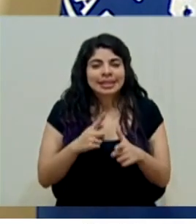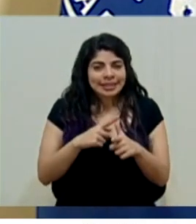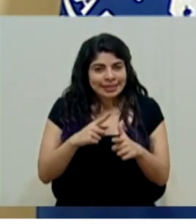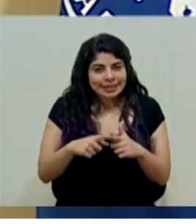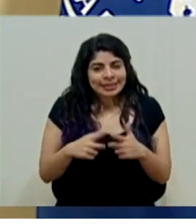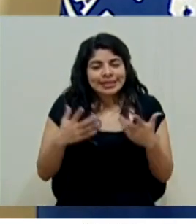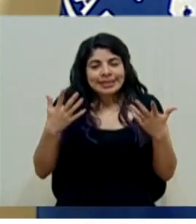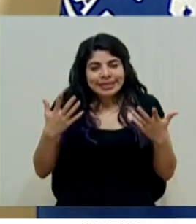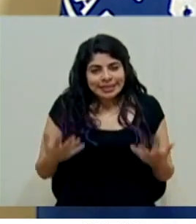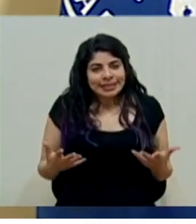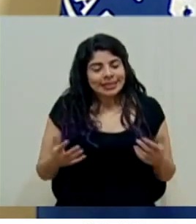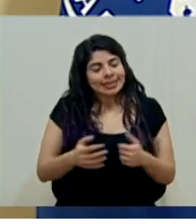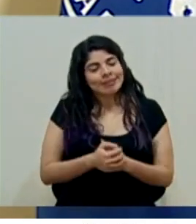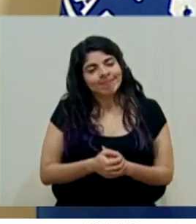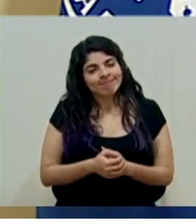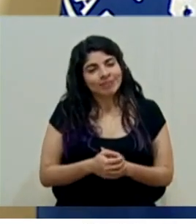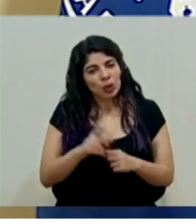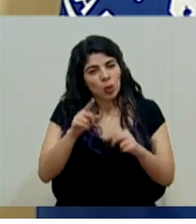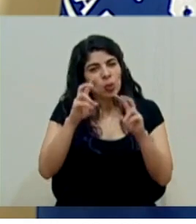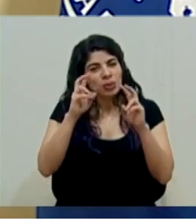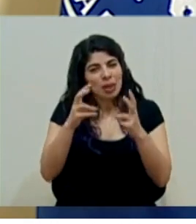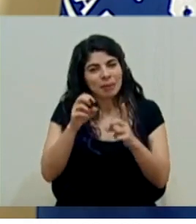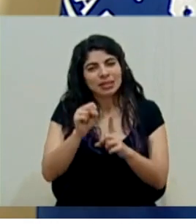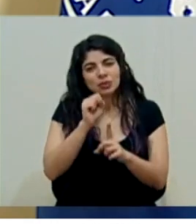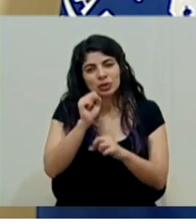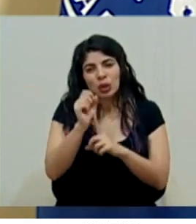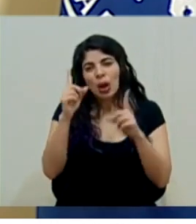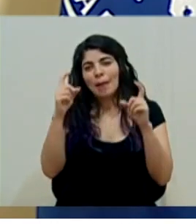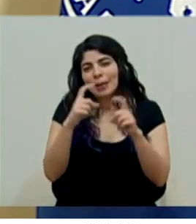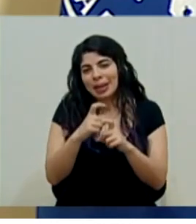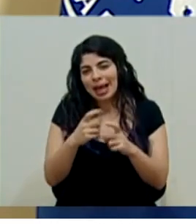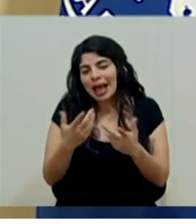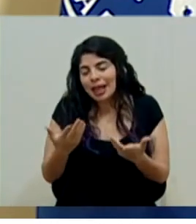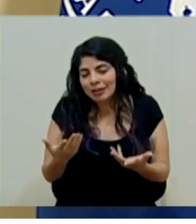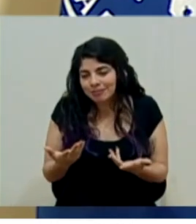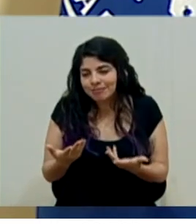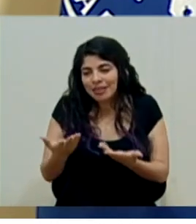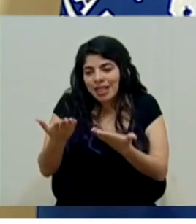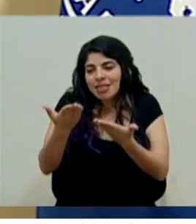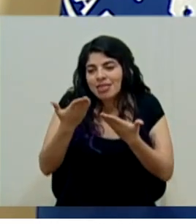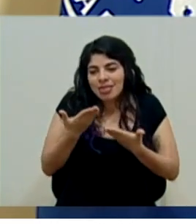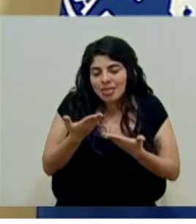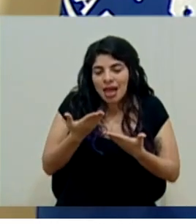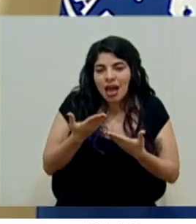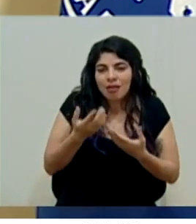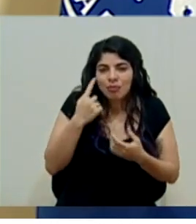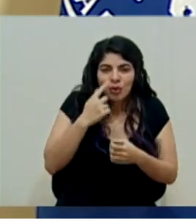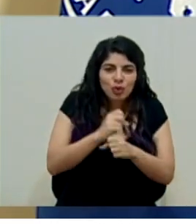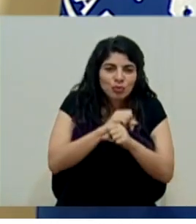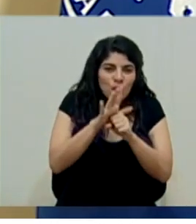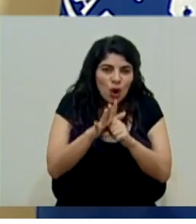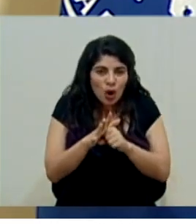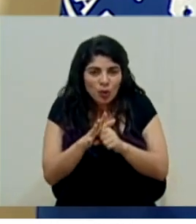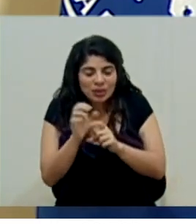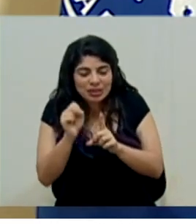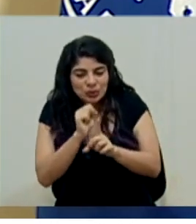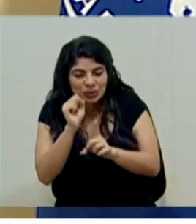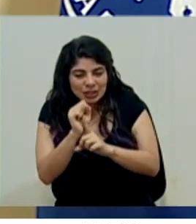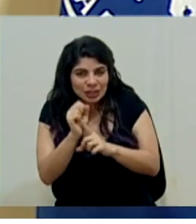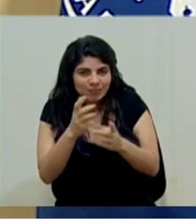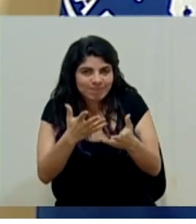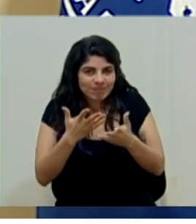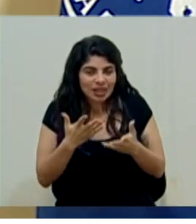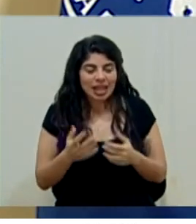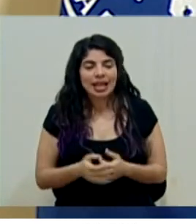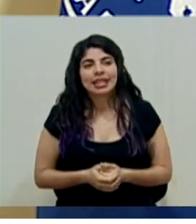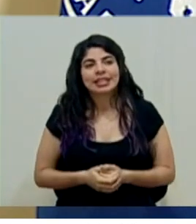Entonces, es una parte de estas situaciones complejas que nos trae todo lo que es acarreado del COVID y toda esta situación.